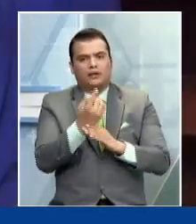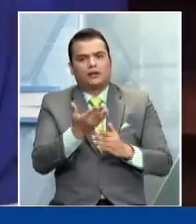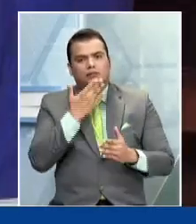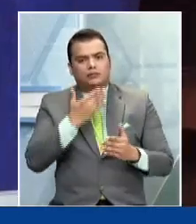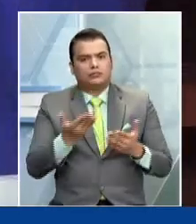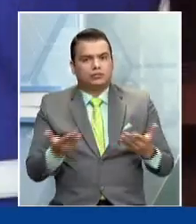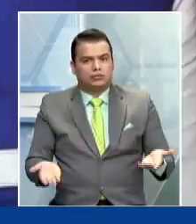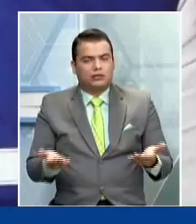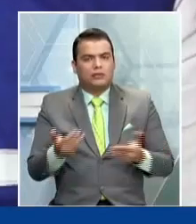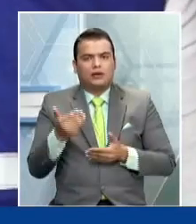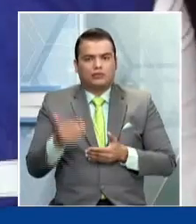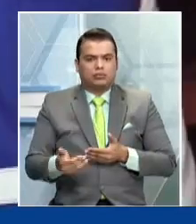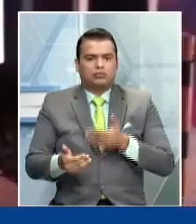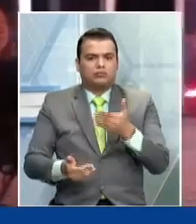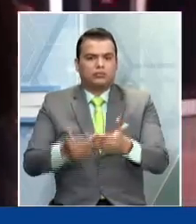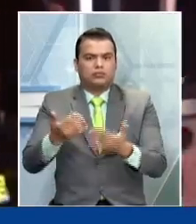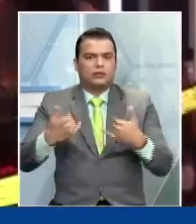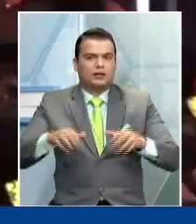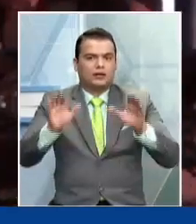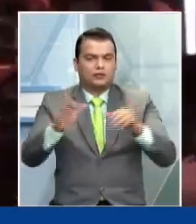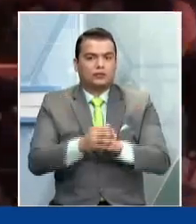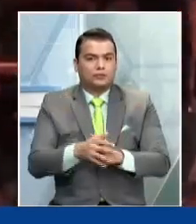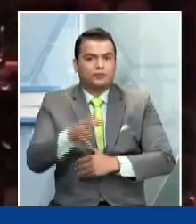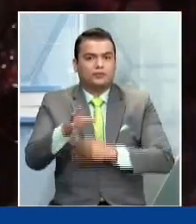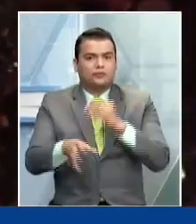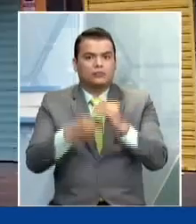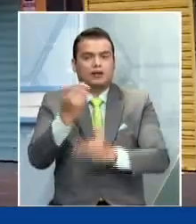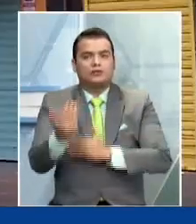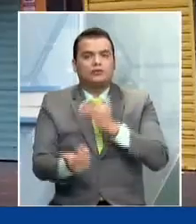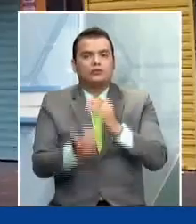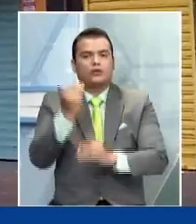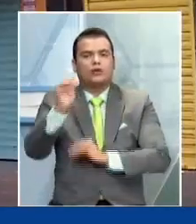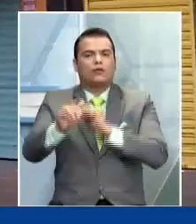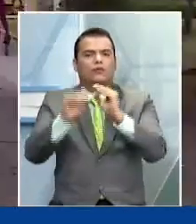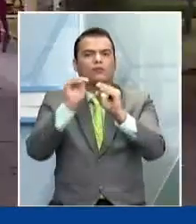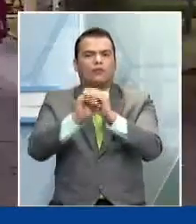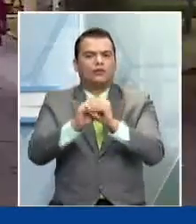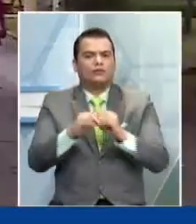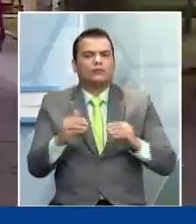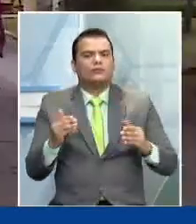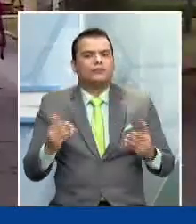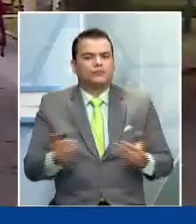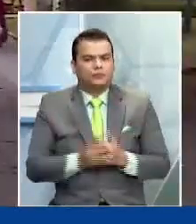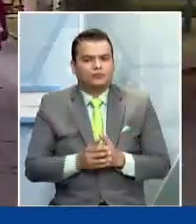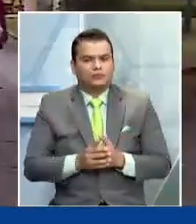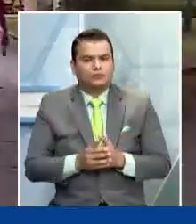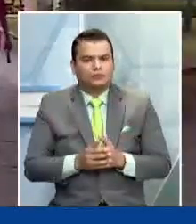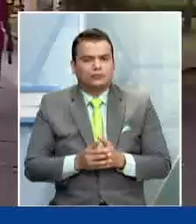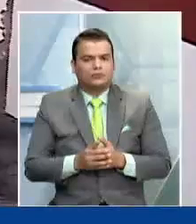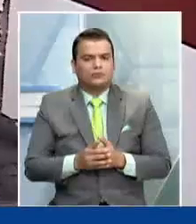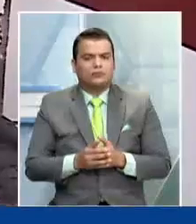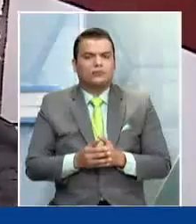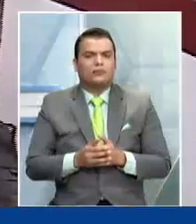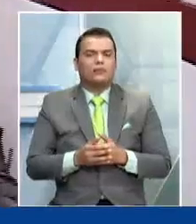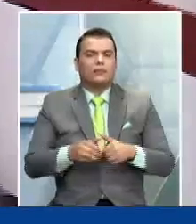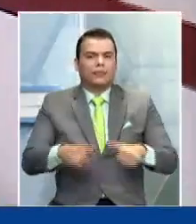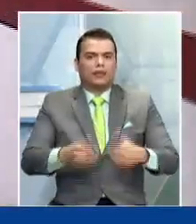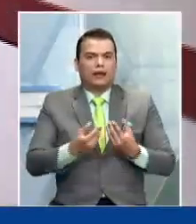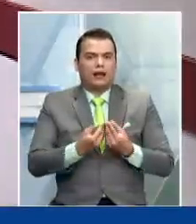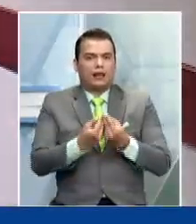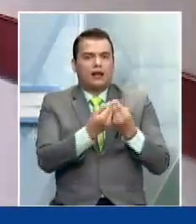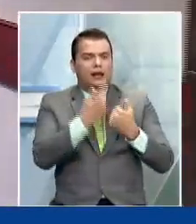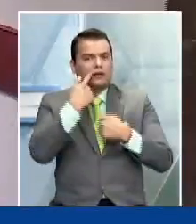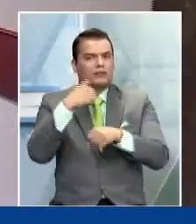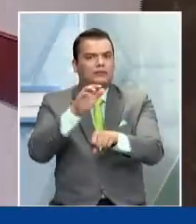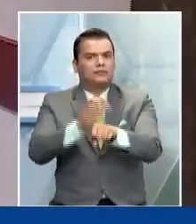hacerlo gradual y progresivamente. Se va a crear un fondo de 30 mil millones de pesos que se le va a pedir al Consejo de Santiago de Cali